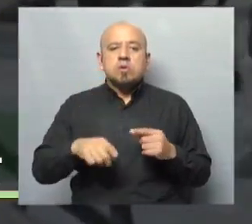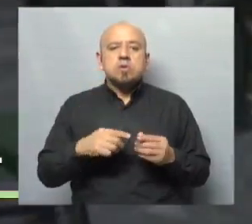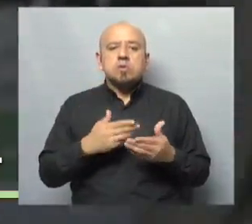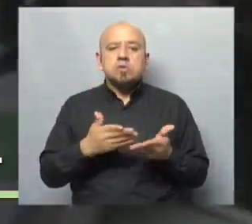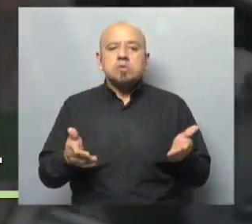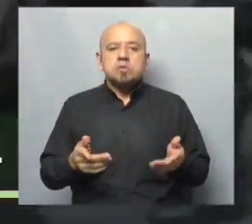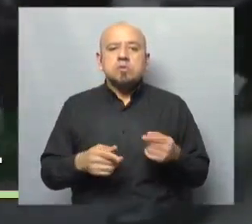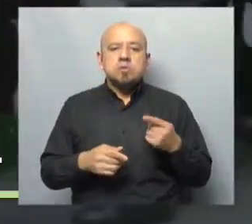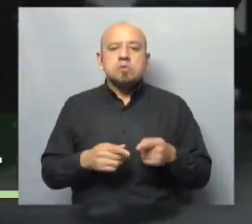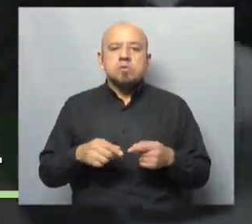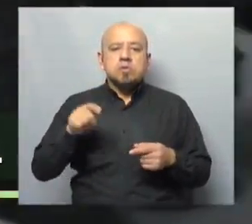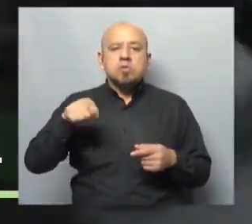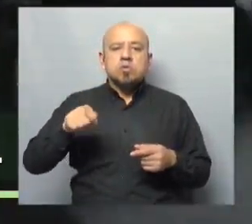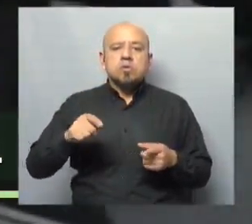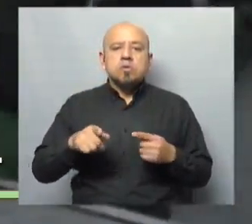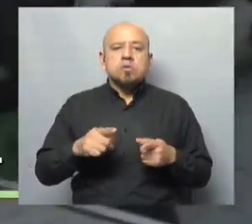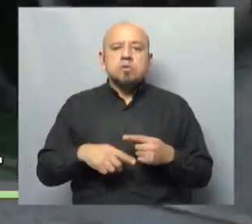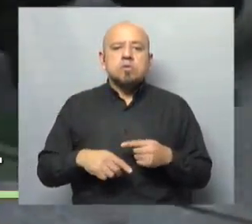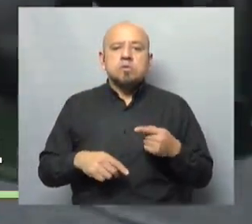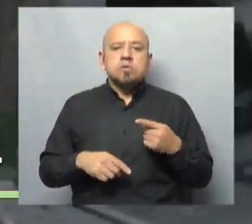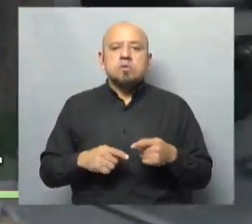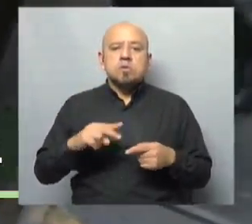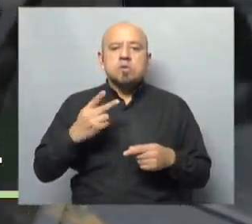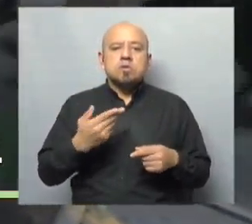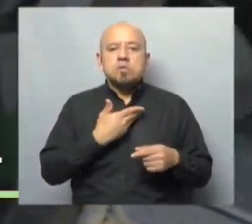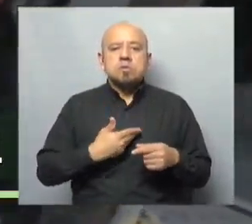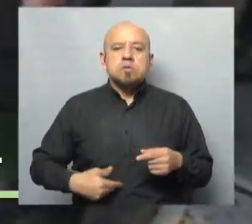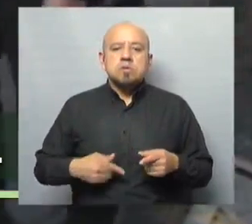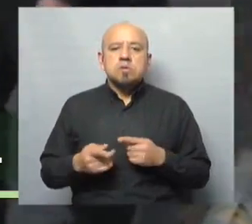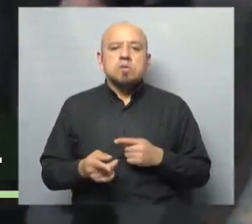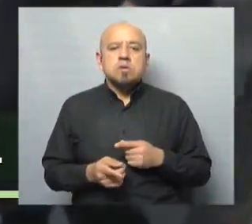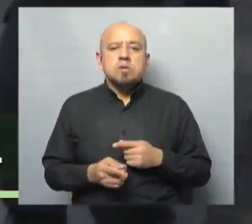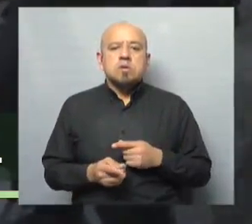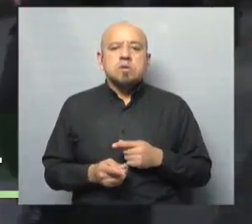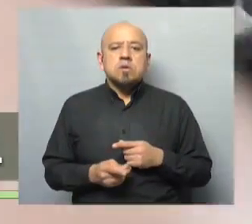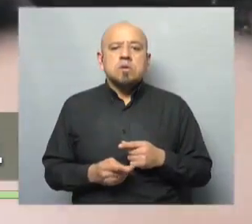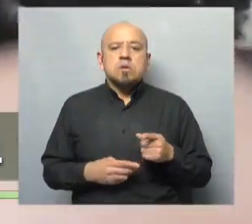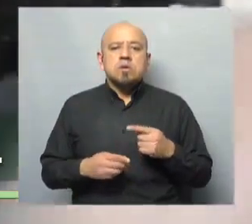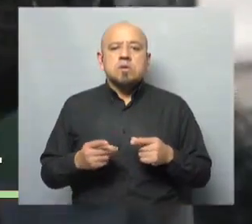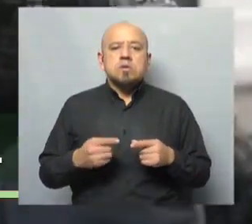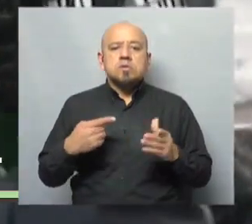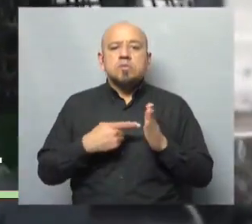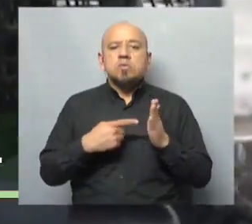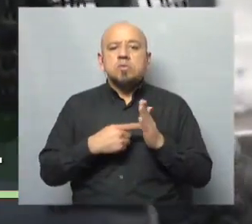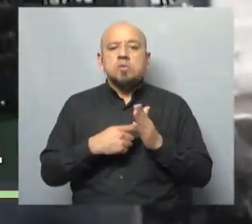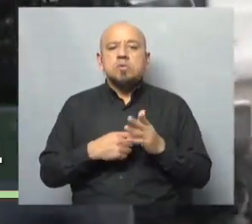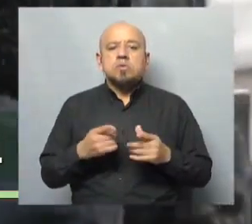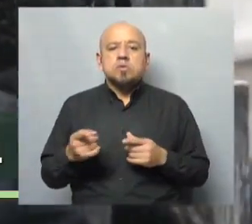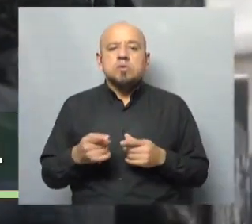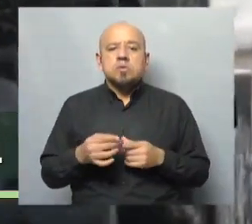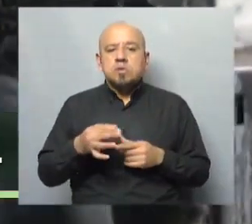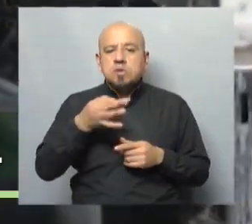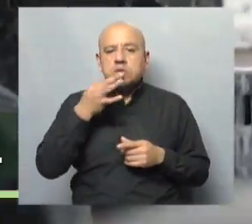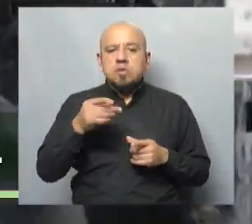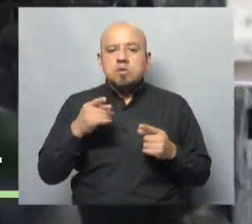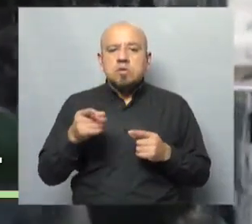a la persecución judicial y mediática contra la vicepresidenta y la ciudad de buenos aires horacio rodríguez larreta dijo este